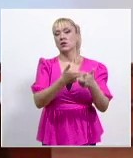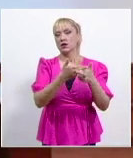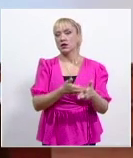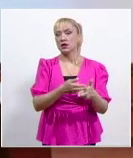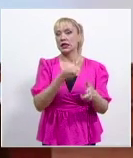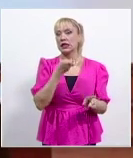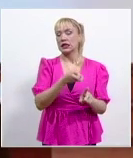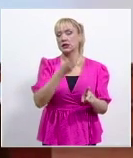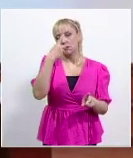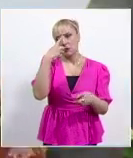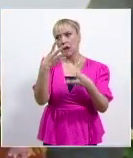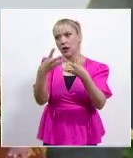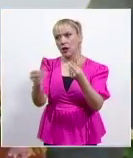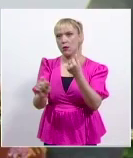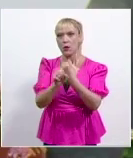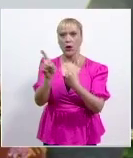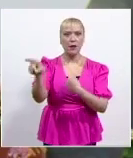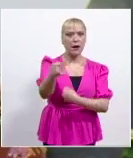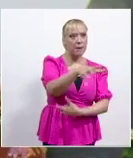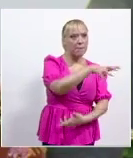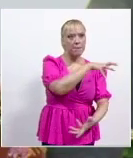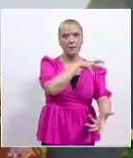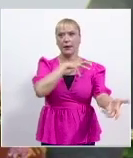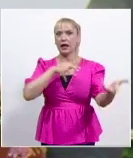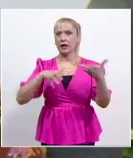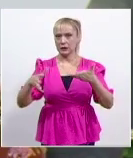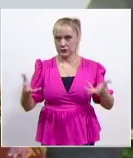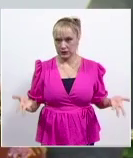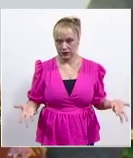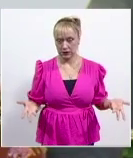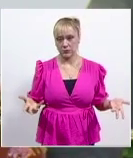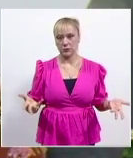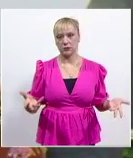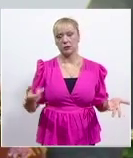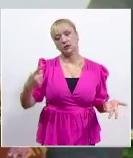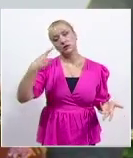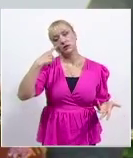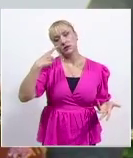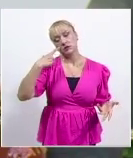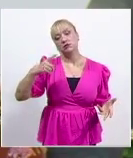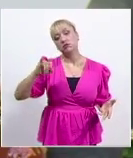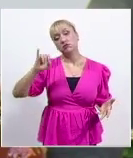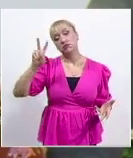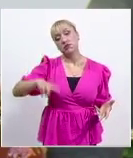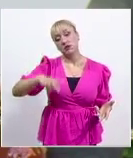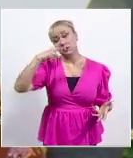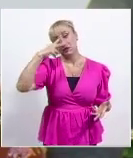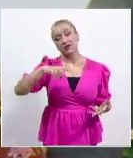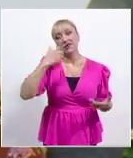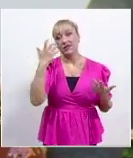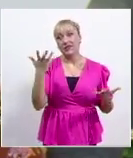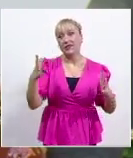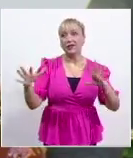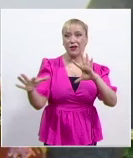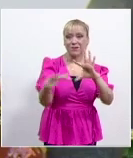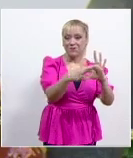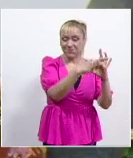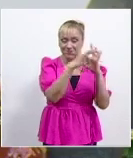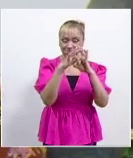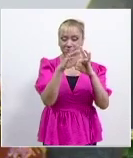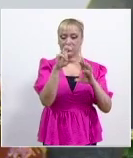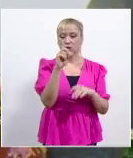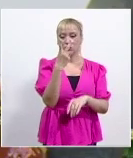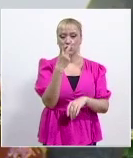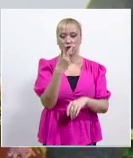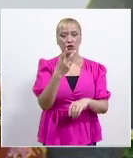problemas públicos. Seguimos tendiendo a homologar al país. El federalismo es